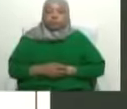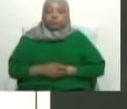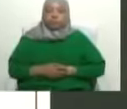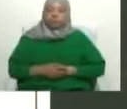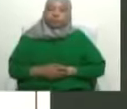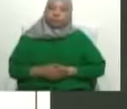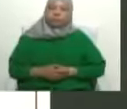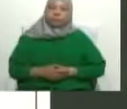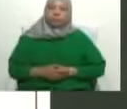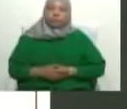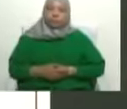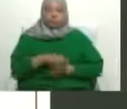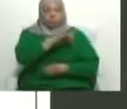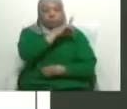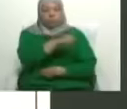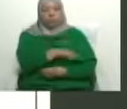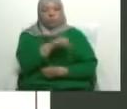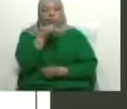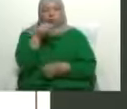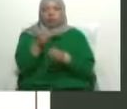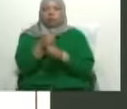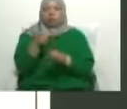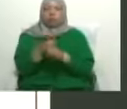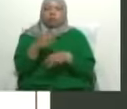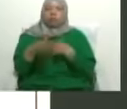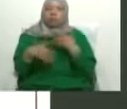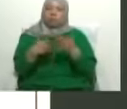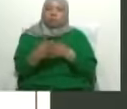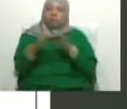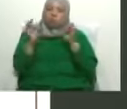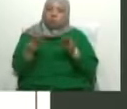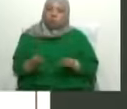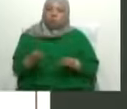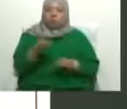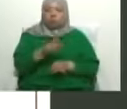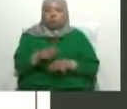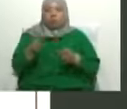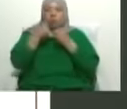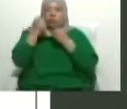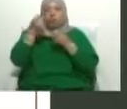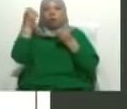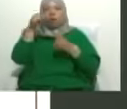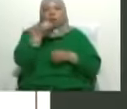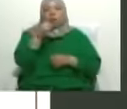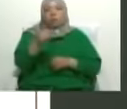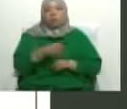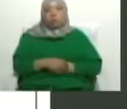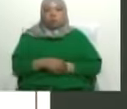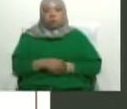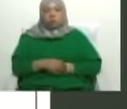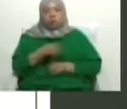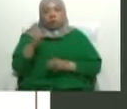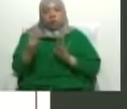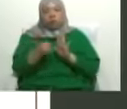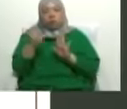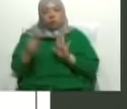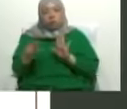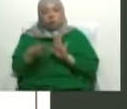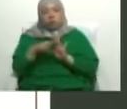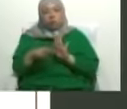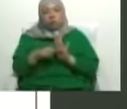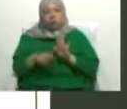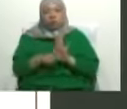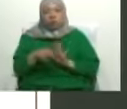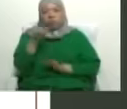Fuerza no es violencia, fuerza es fuerza. Fuerza ciudadana, protesta y denuncia. Fuerza institucional, TSJ